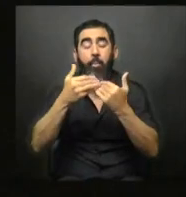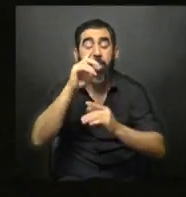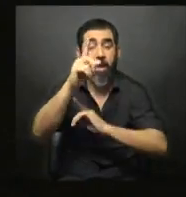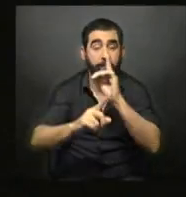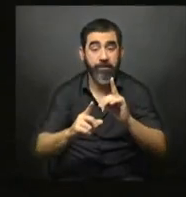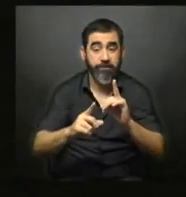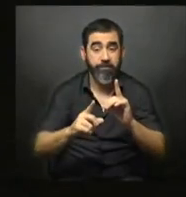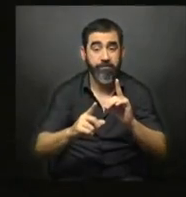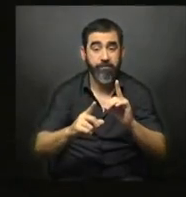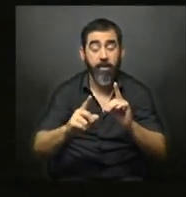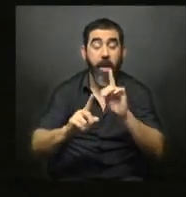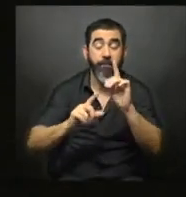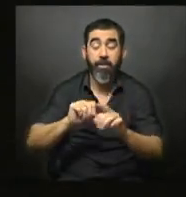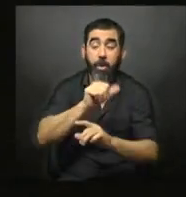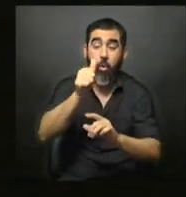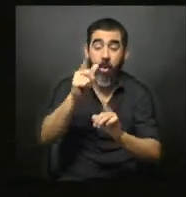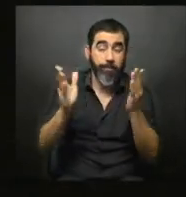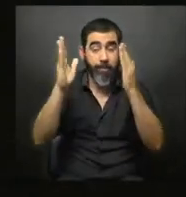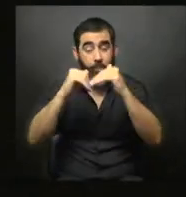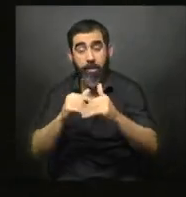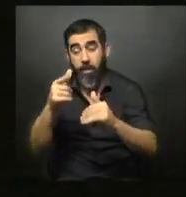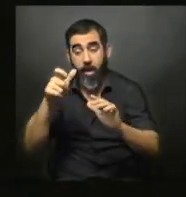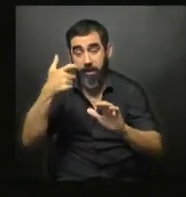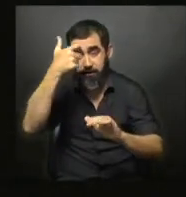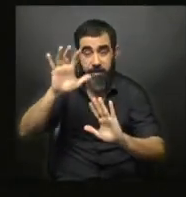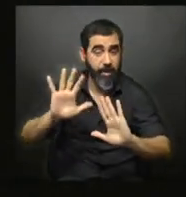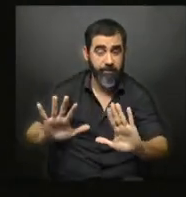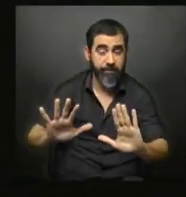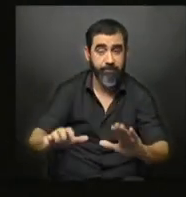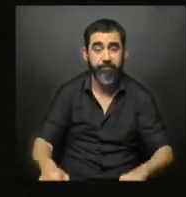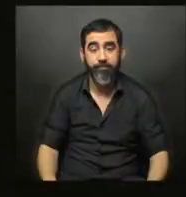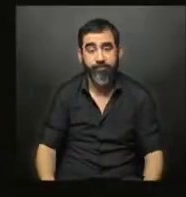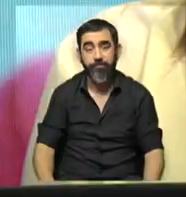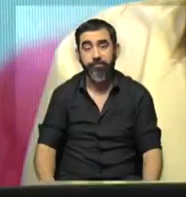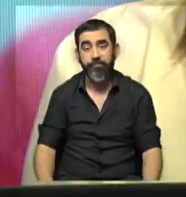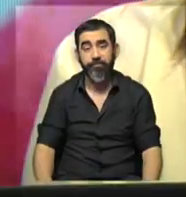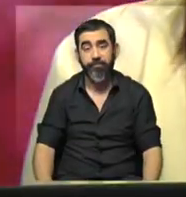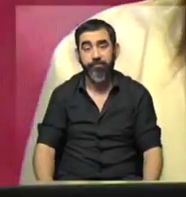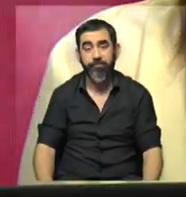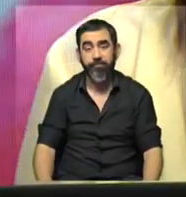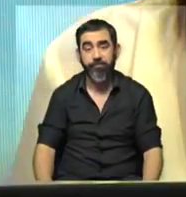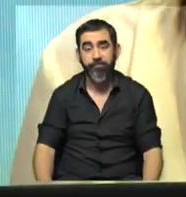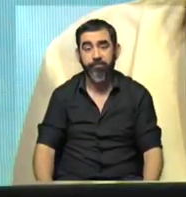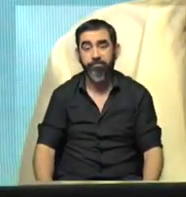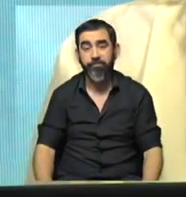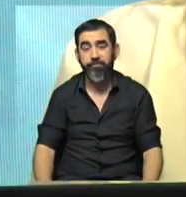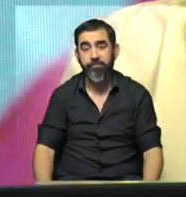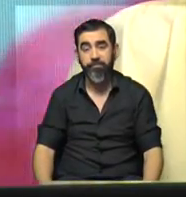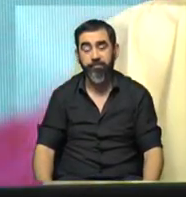puede lograr responderlas y otras veces no, y eso se trata la ciencia y bueno, y después y un poco se va